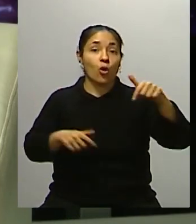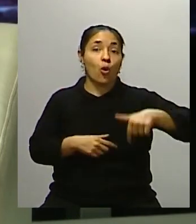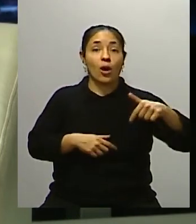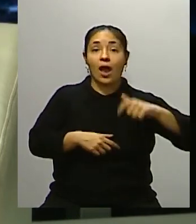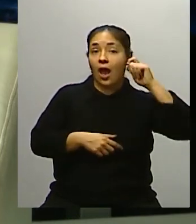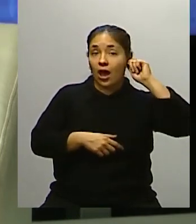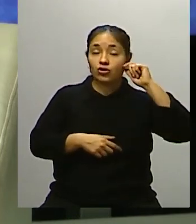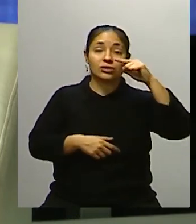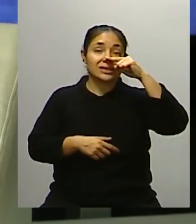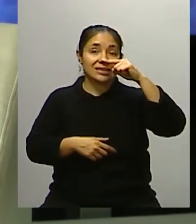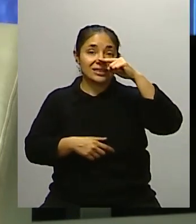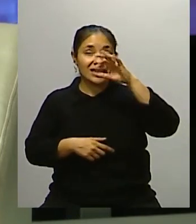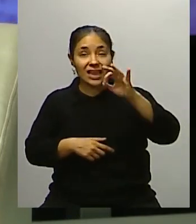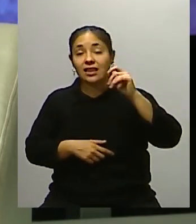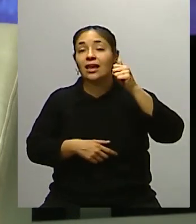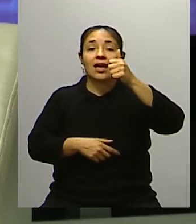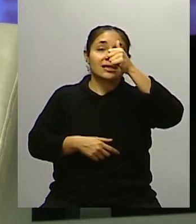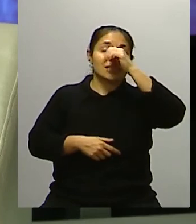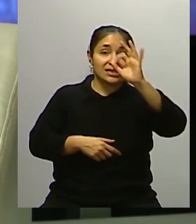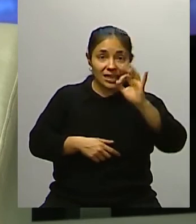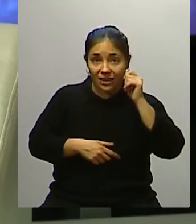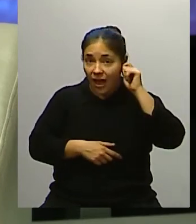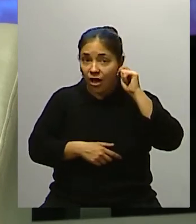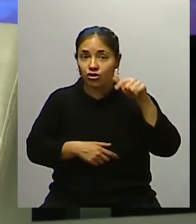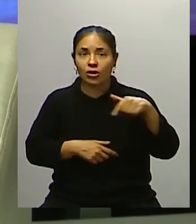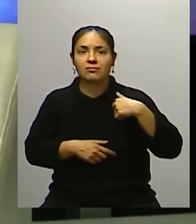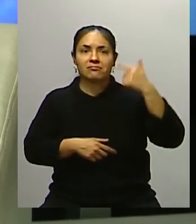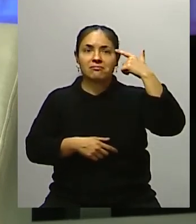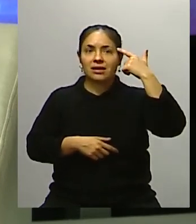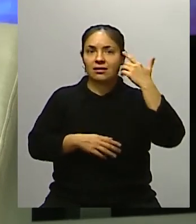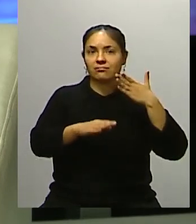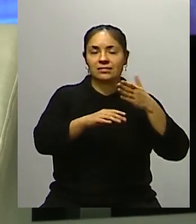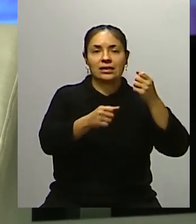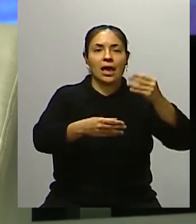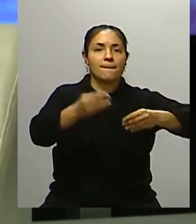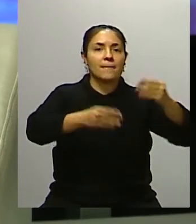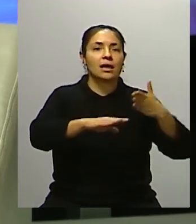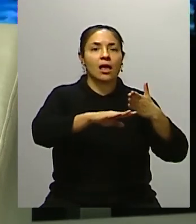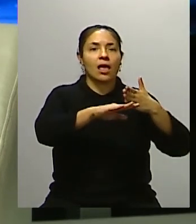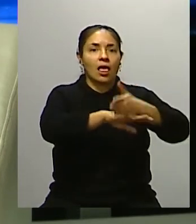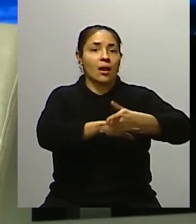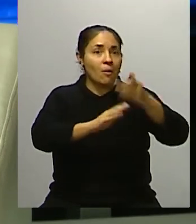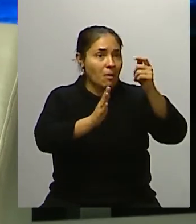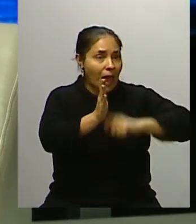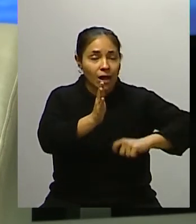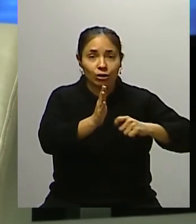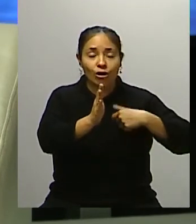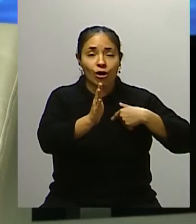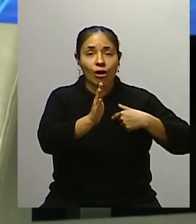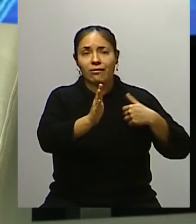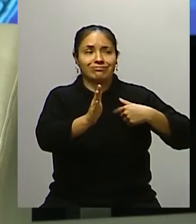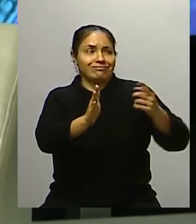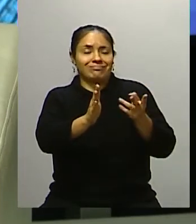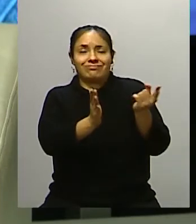60 años, 70 años, para ellos era totalmente inconcebible entrar a trabajar en una empresa que no te pusiesen en blanco, y